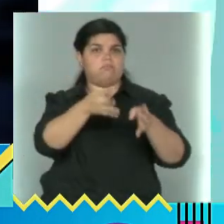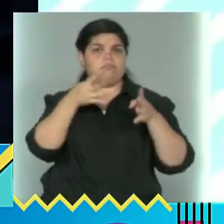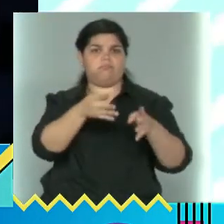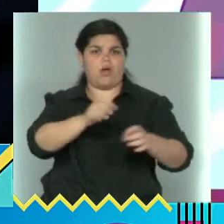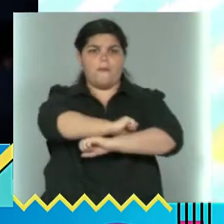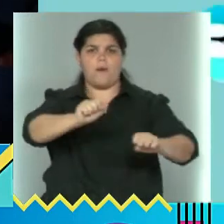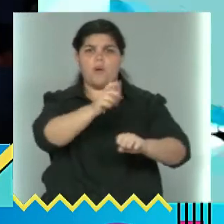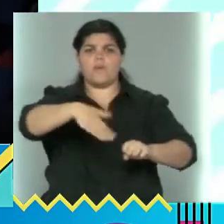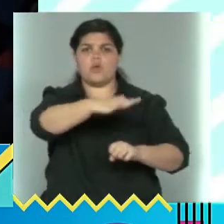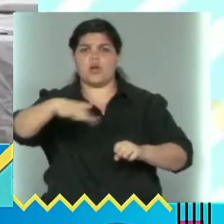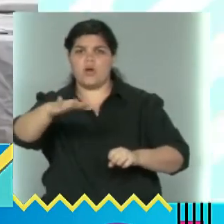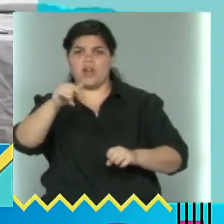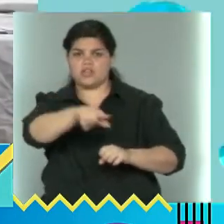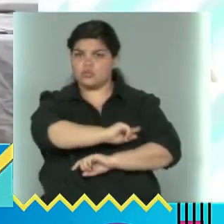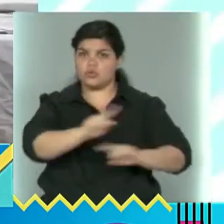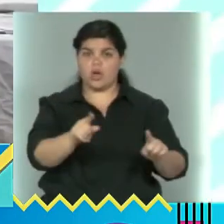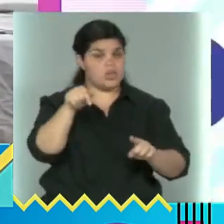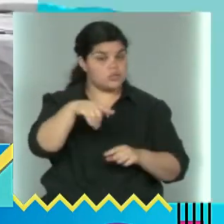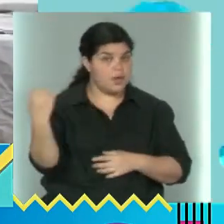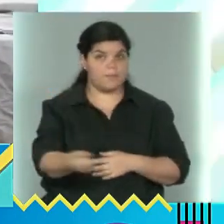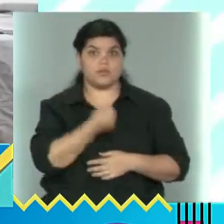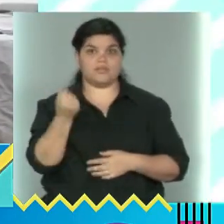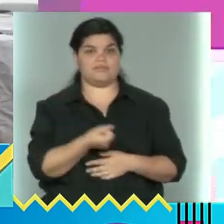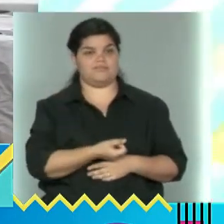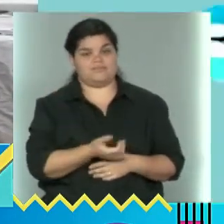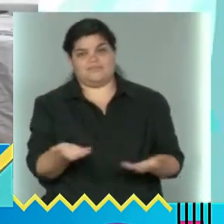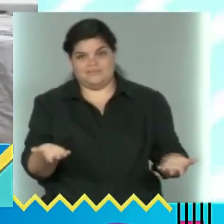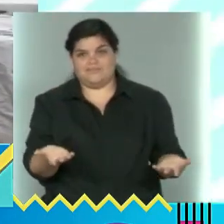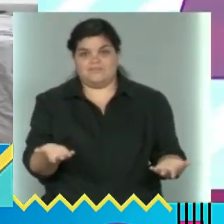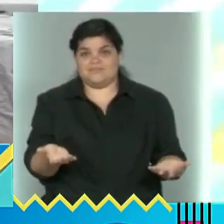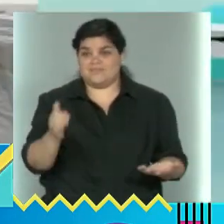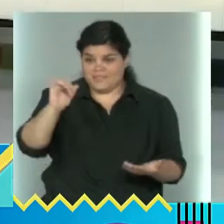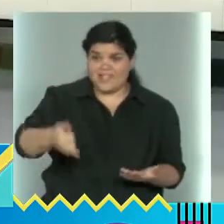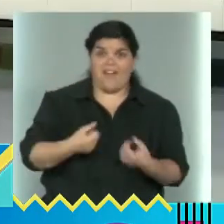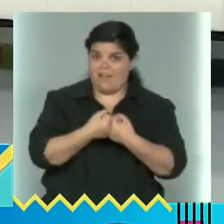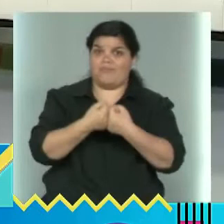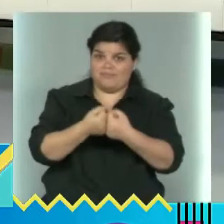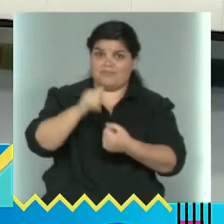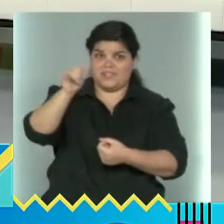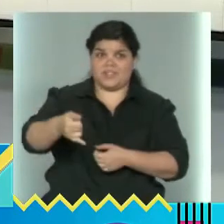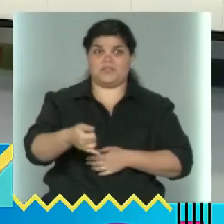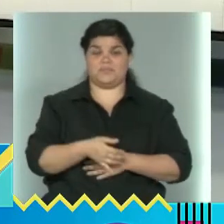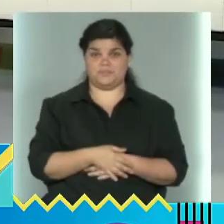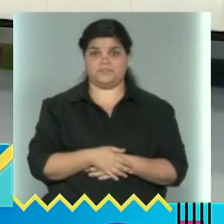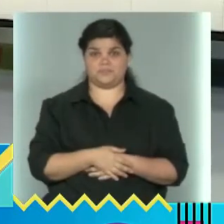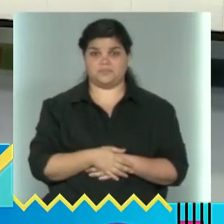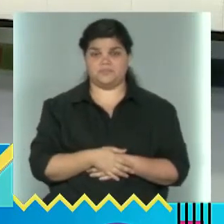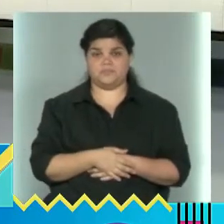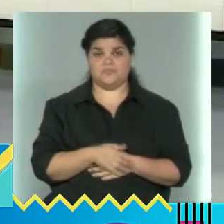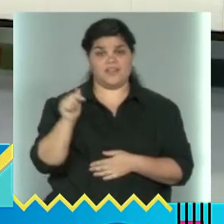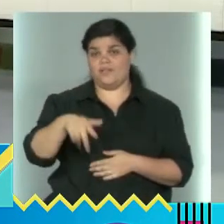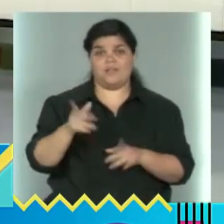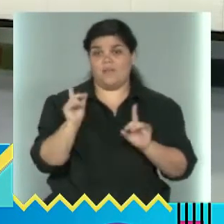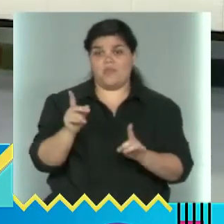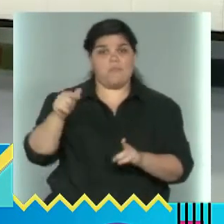es fundamental, sustancial, ¿no? Tal cual, sí, concuerdo completamente. Al final son la razón de sus